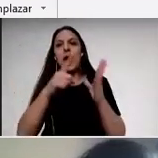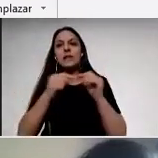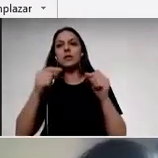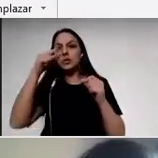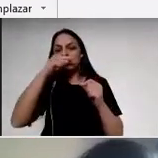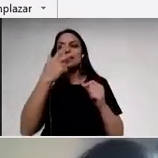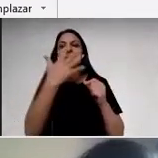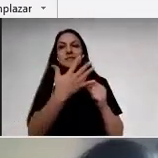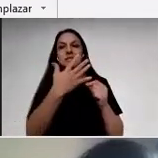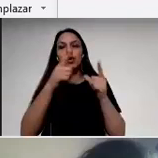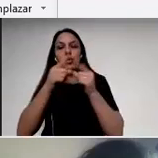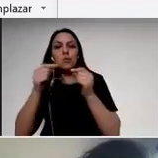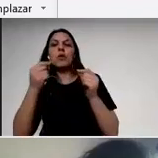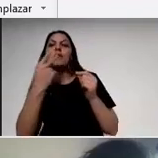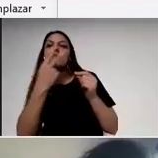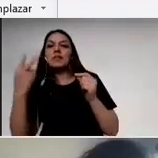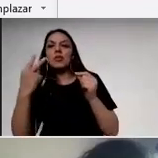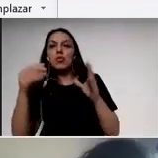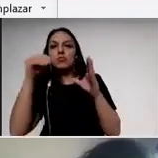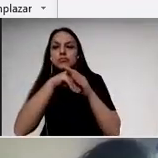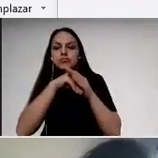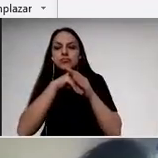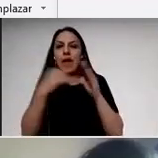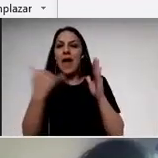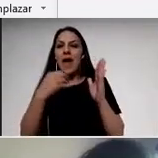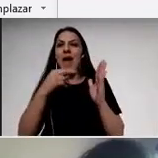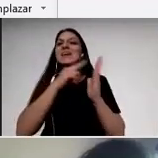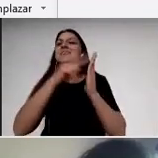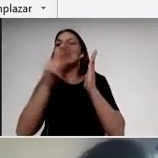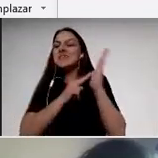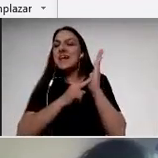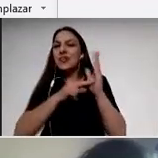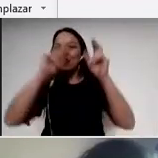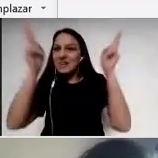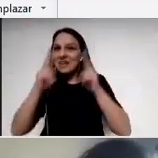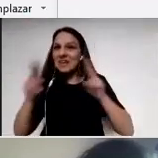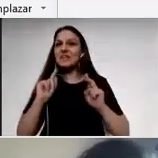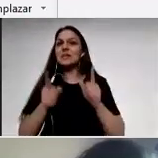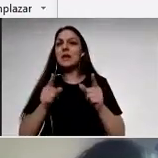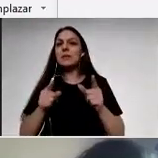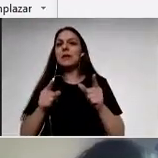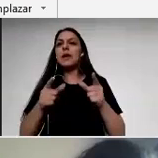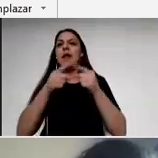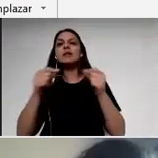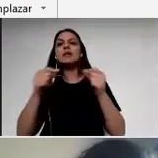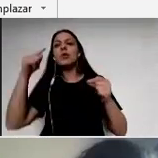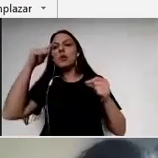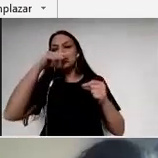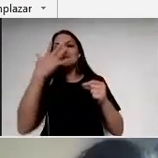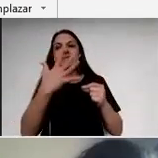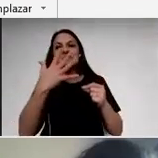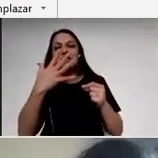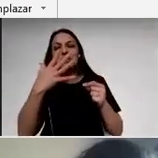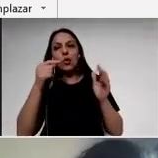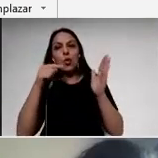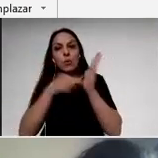incorpora tratados internacionales, y el artículo 75, inciso 23, que incorpora